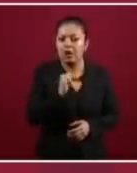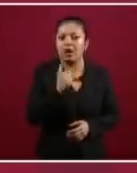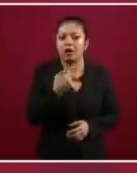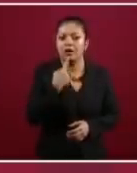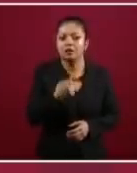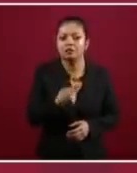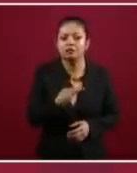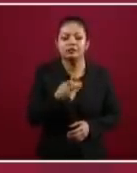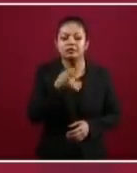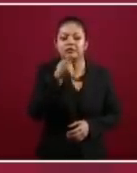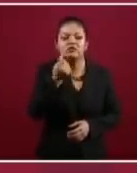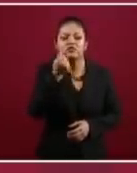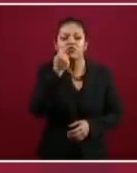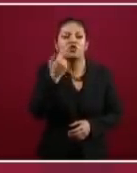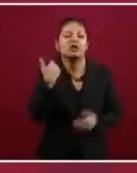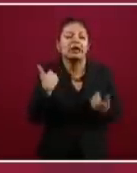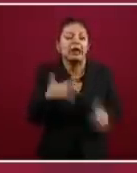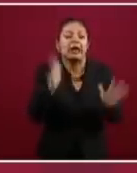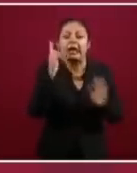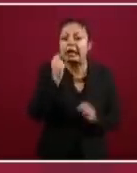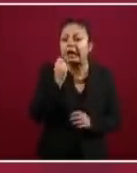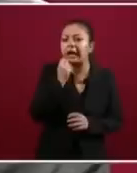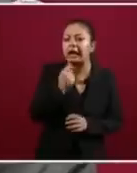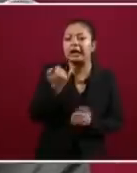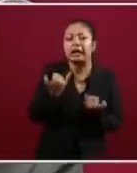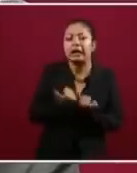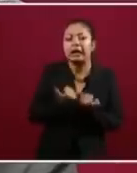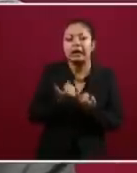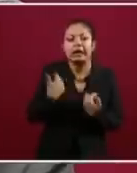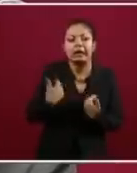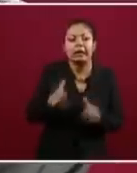haya sido como haya sido,